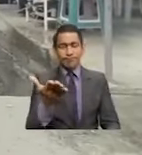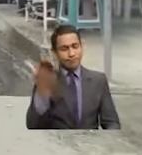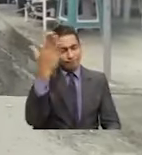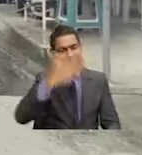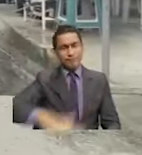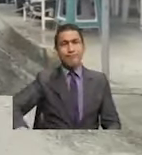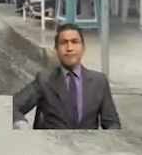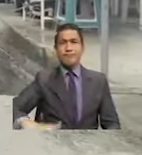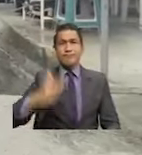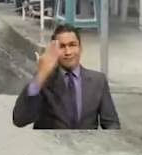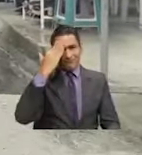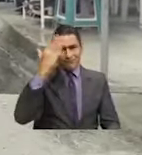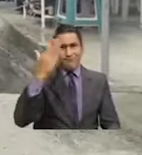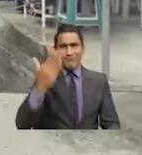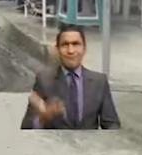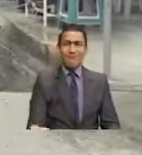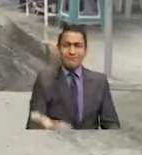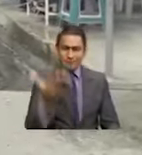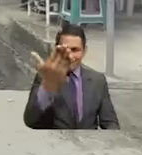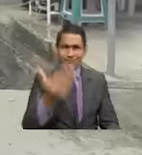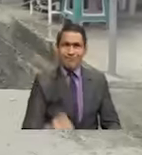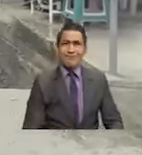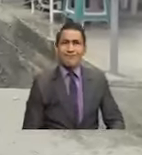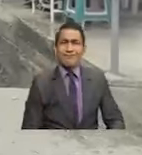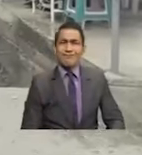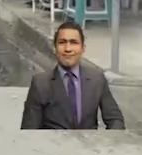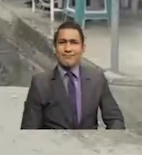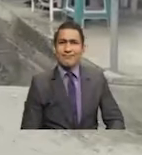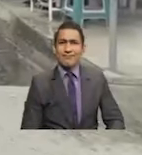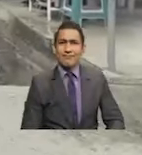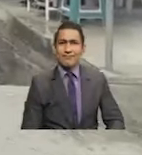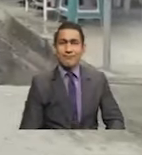Libertad, provincia de Santa Elena, reportó por ustedes Edwin